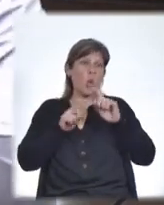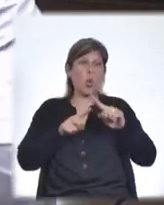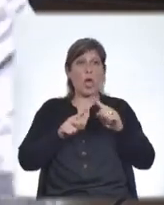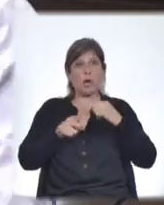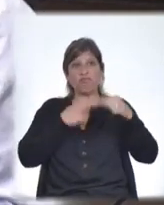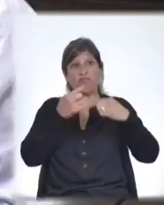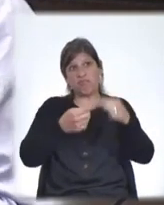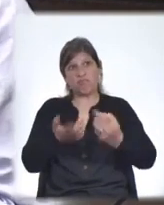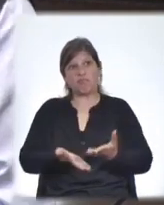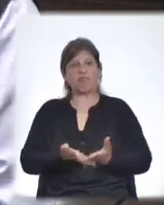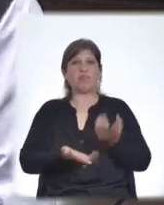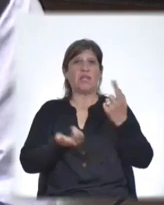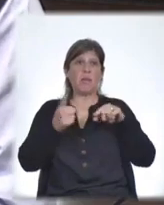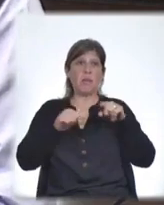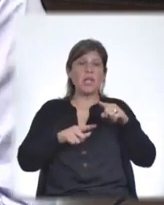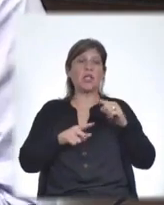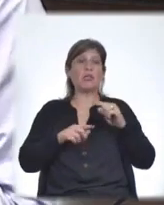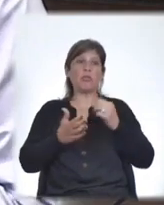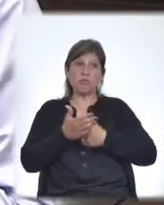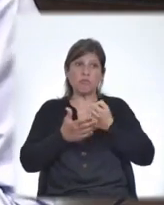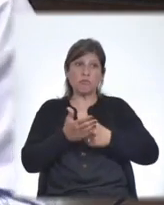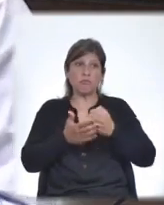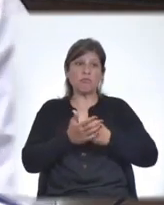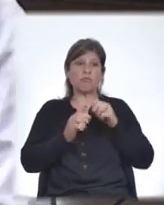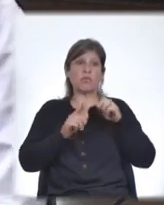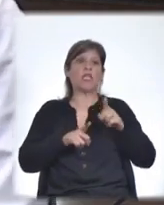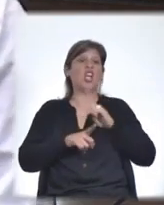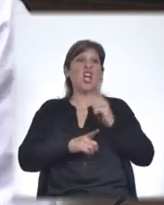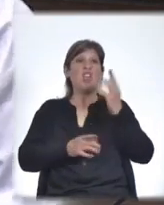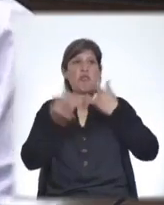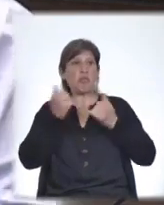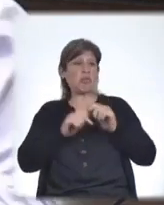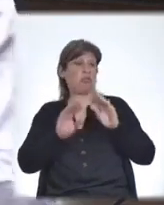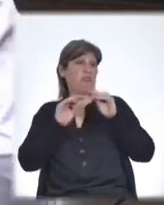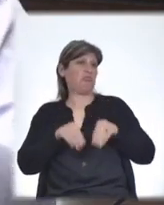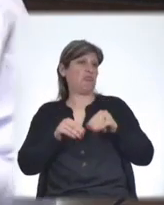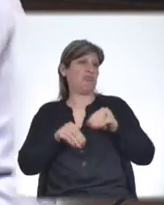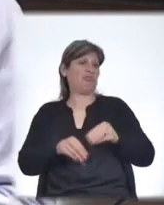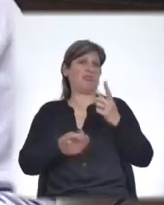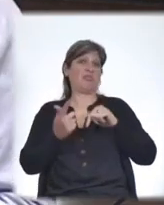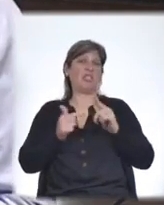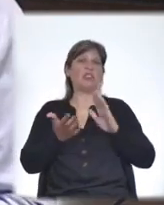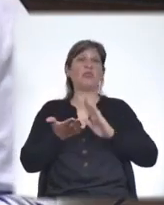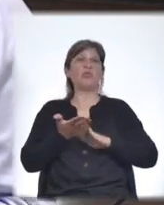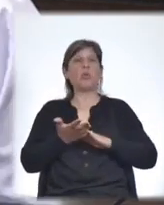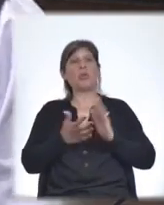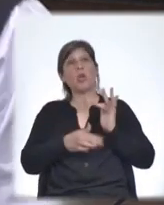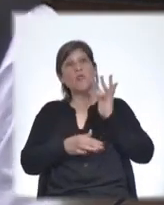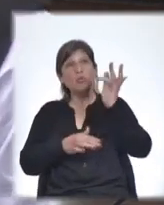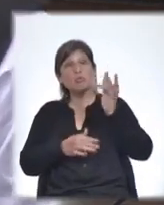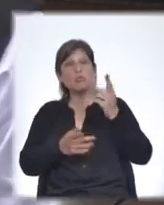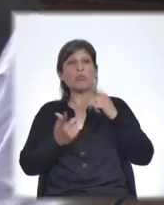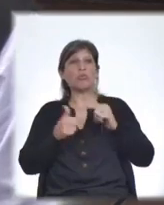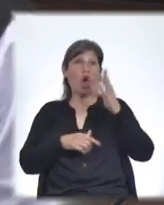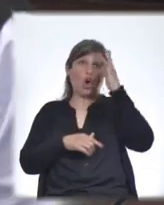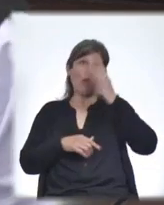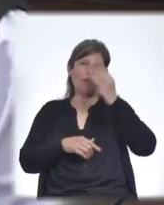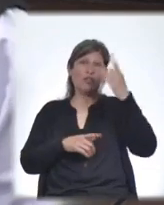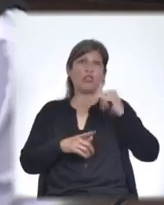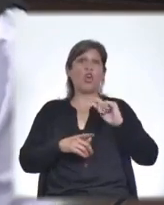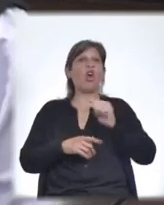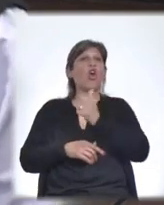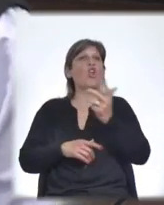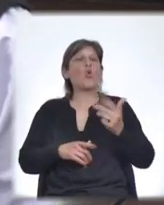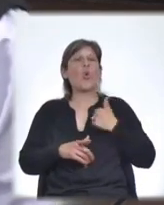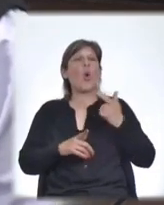pese que insistimos sobre estas cosas, no se obtuvo mucha información de las proyecciones oficiales en términos de cuánto va a ser la evolución